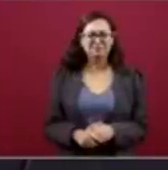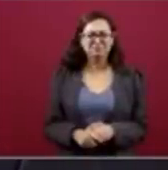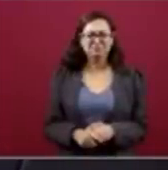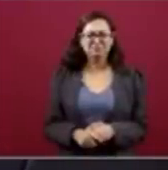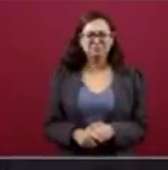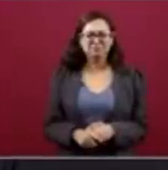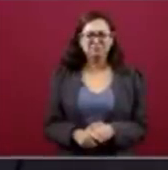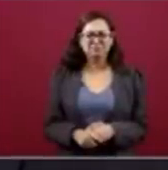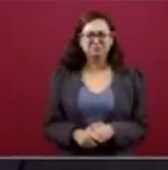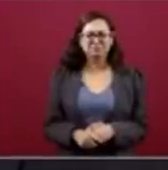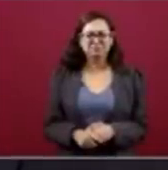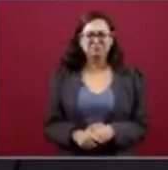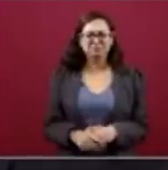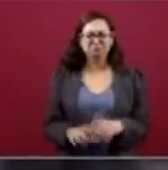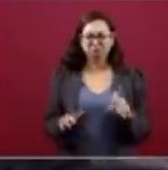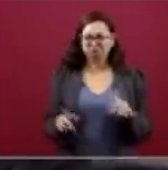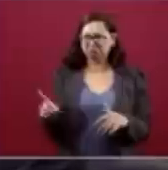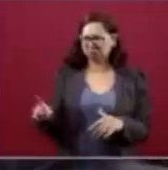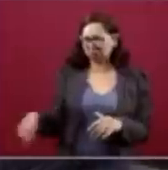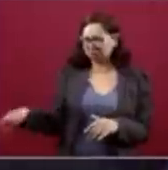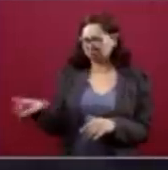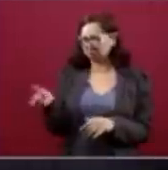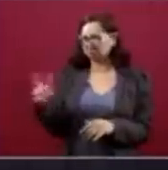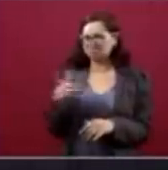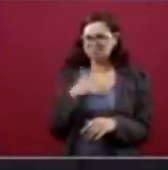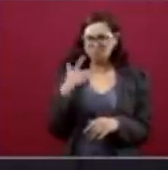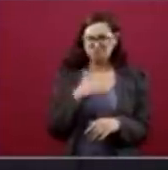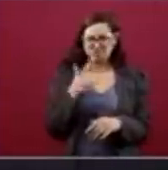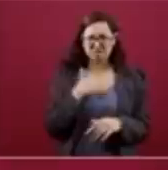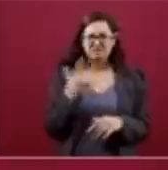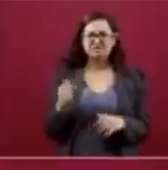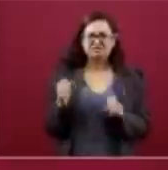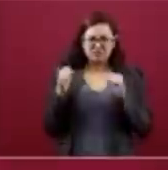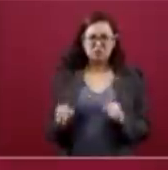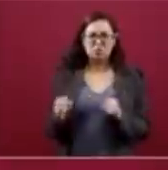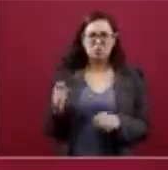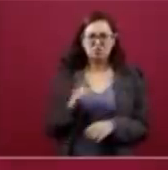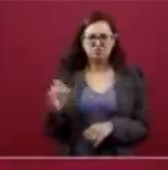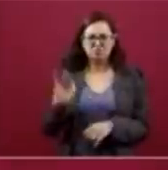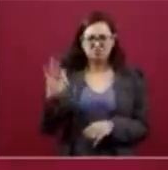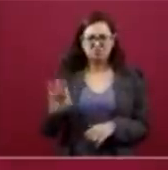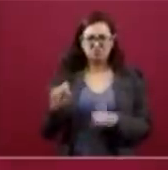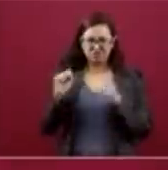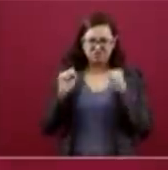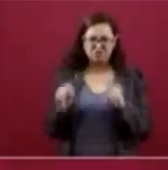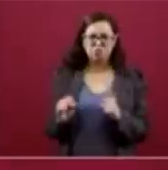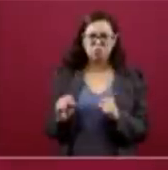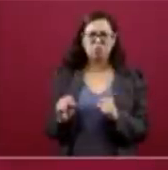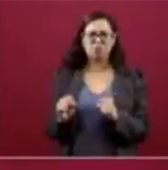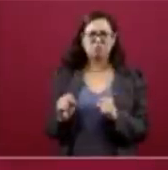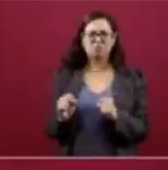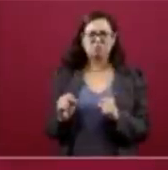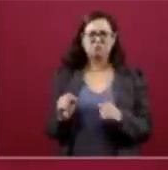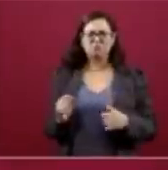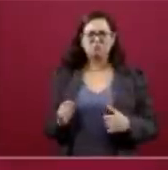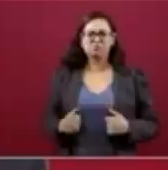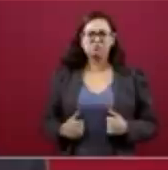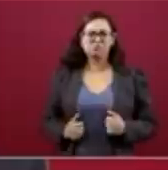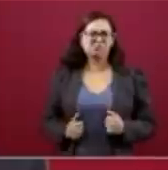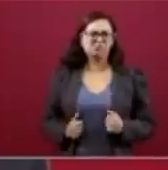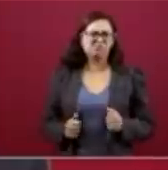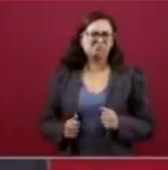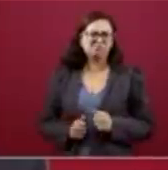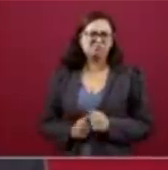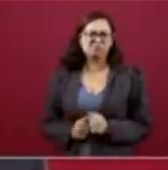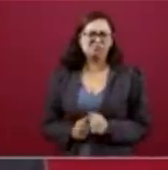tengan la plena seguridad. Le diría, hay algunos